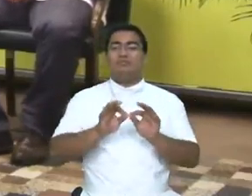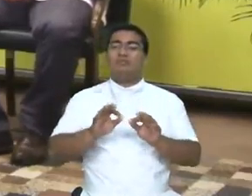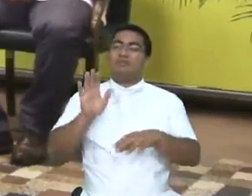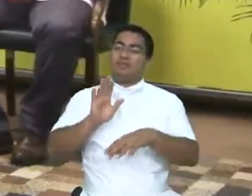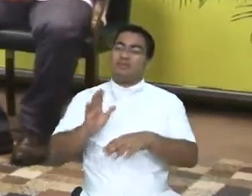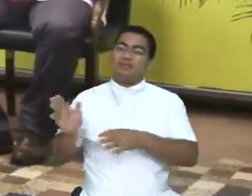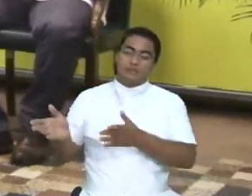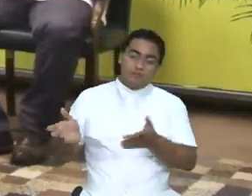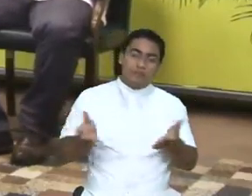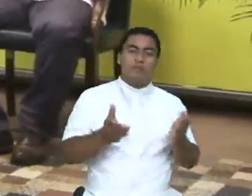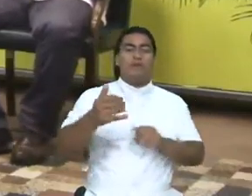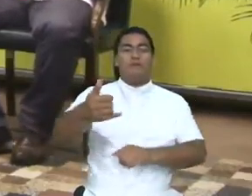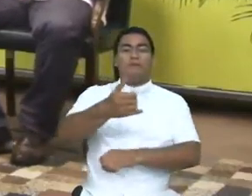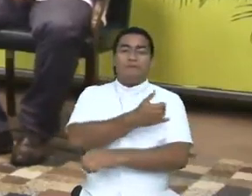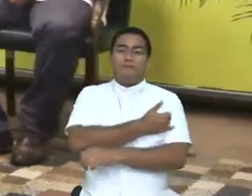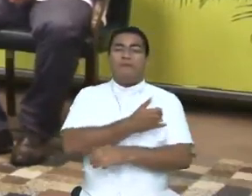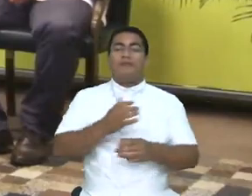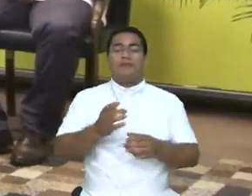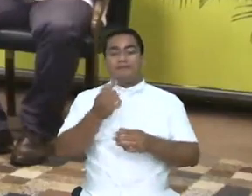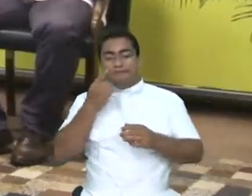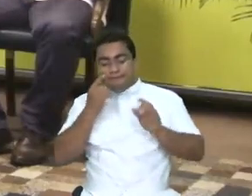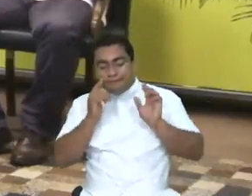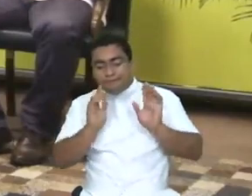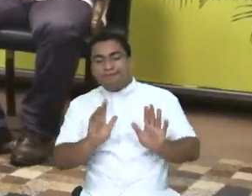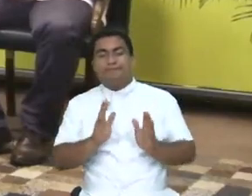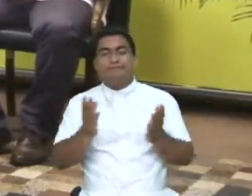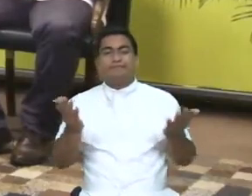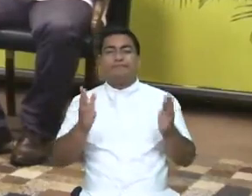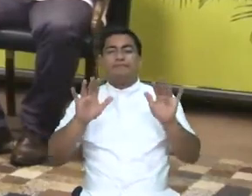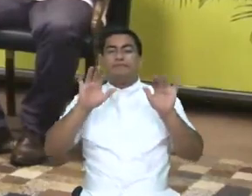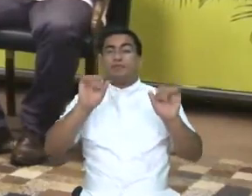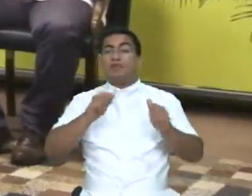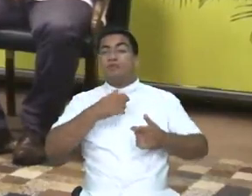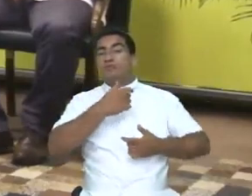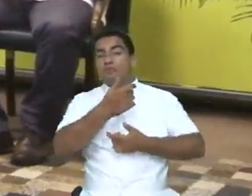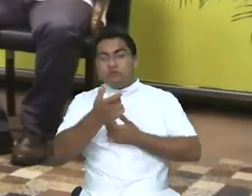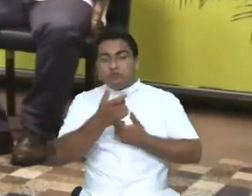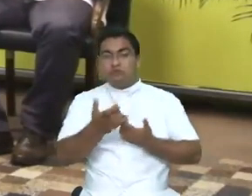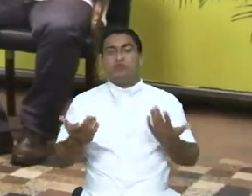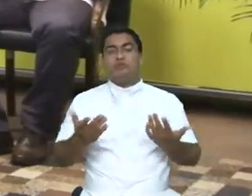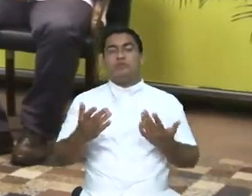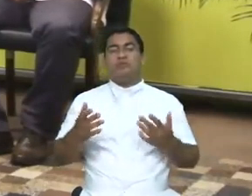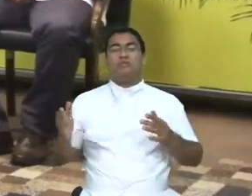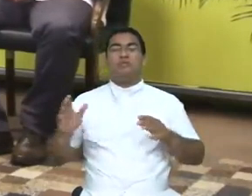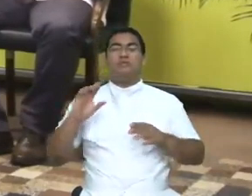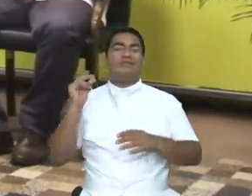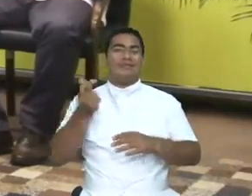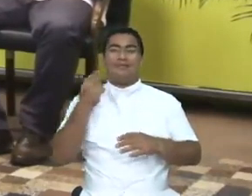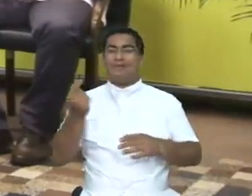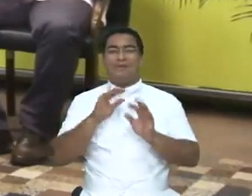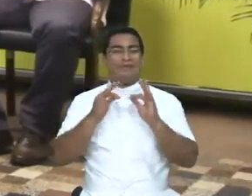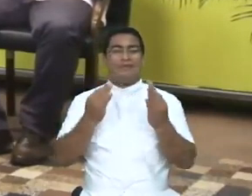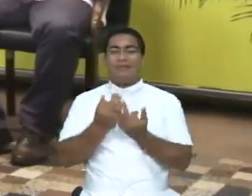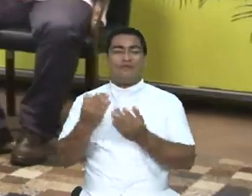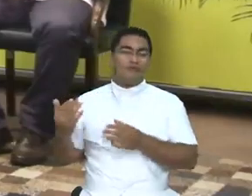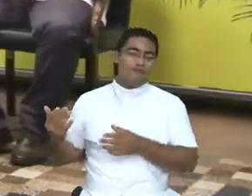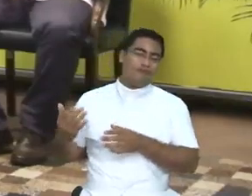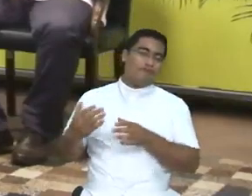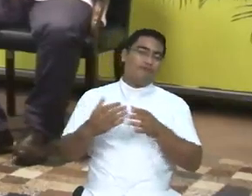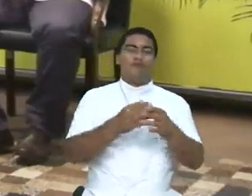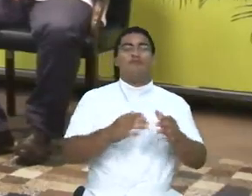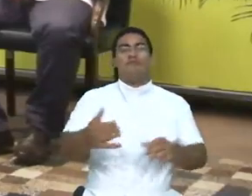paciente, inmovilizarlo, que ya lleguen los bomberos o la misma familia que lo lleve a urgencia. Luego, puesto en urgencia, pues se